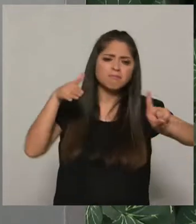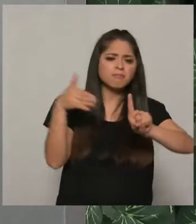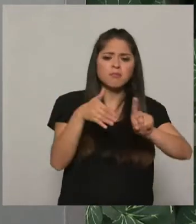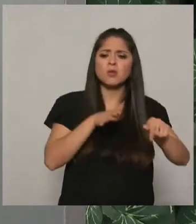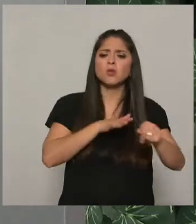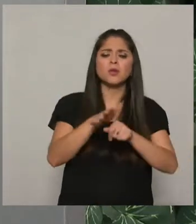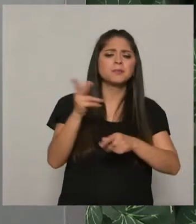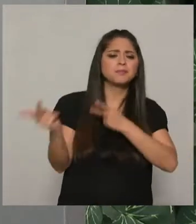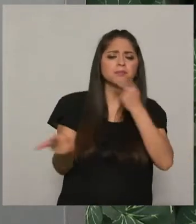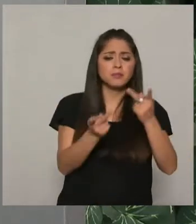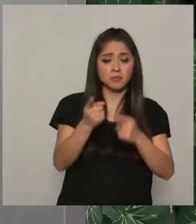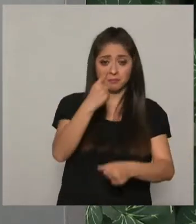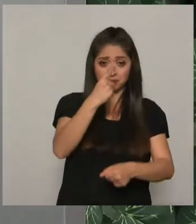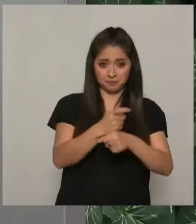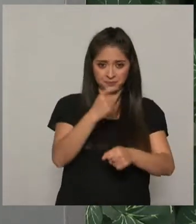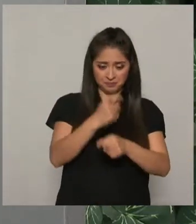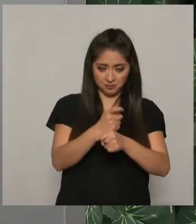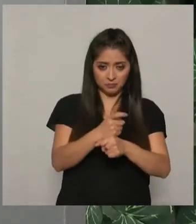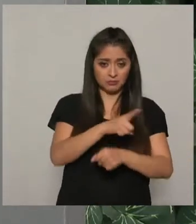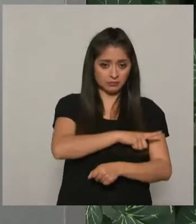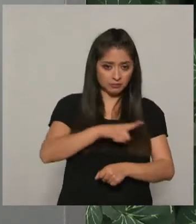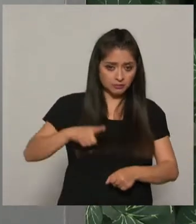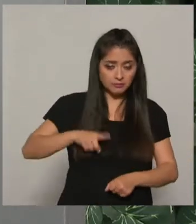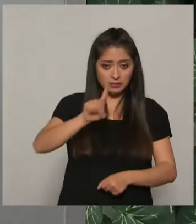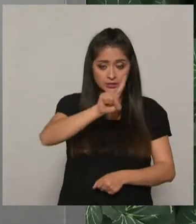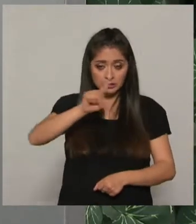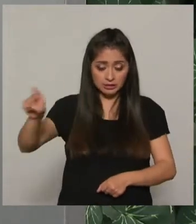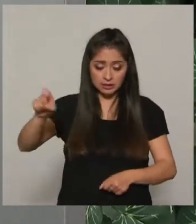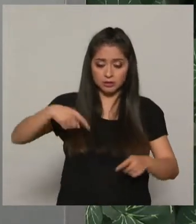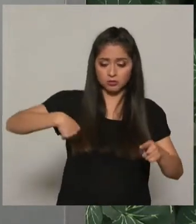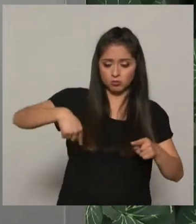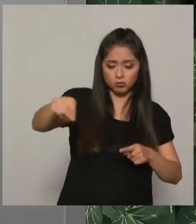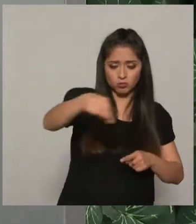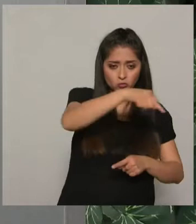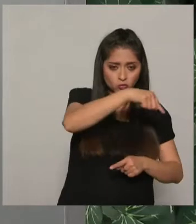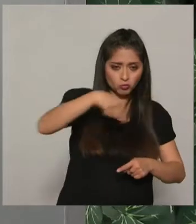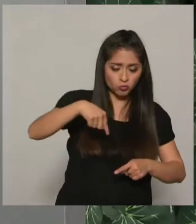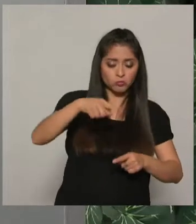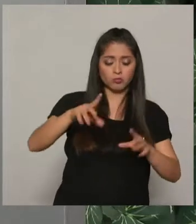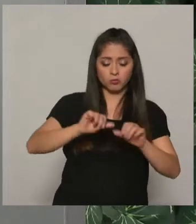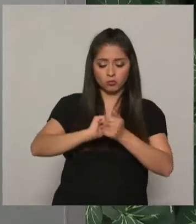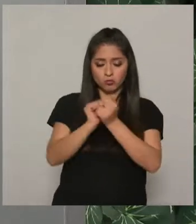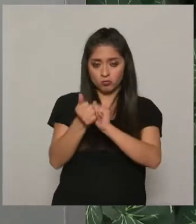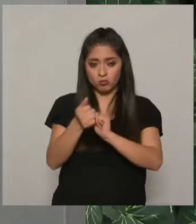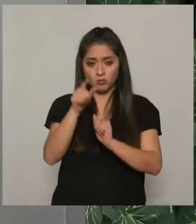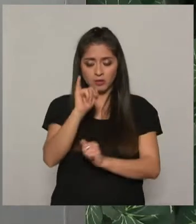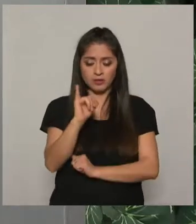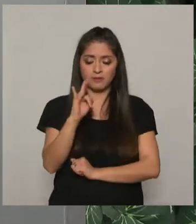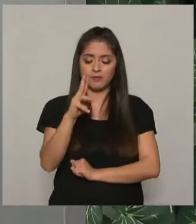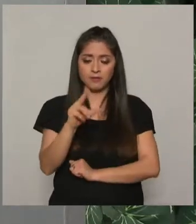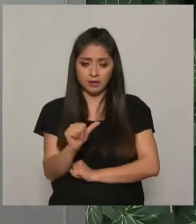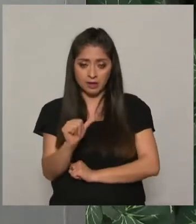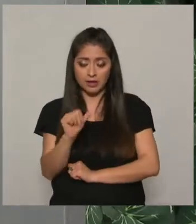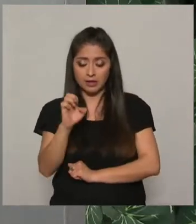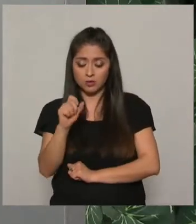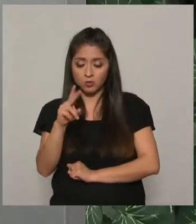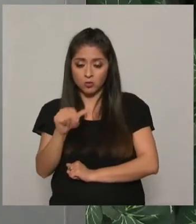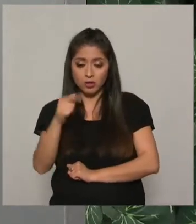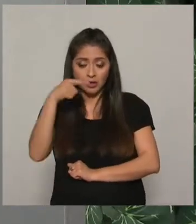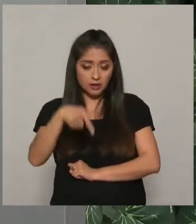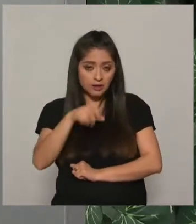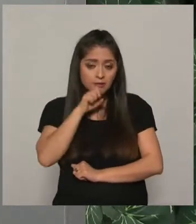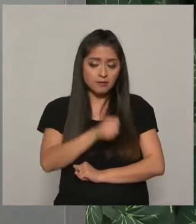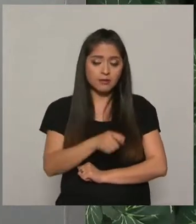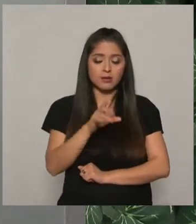te había contado. Lo primero, hacer 100 intersecciones, es decir, rediseñar la infraestructura para que la infraestructura haga tener viajes más